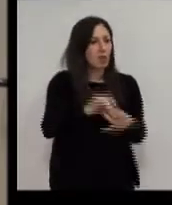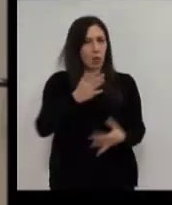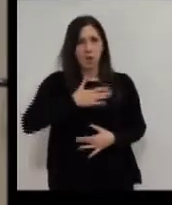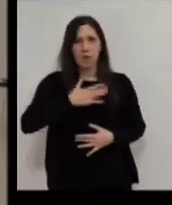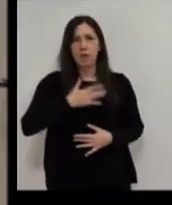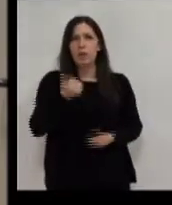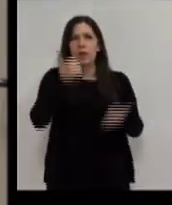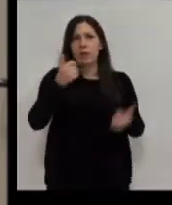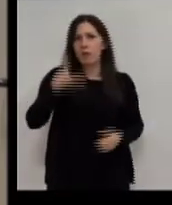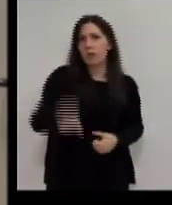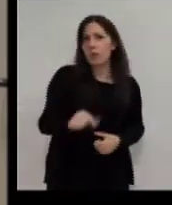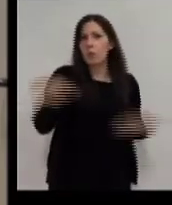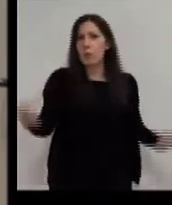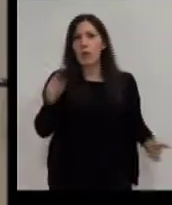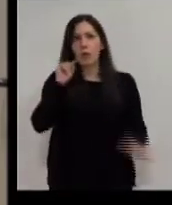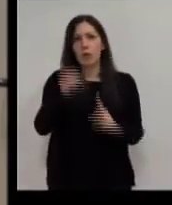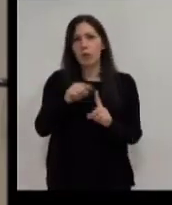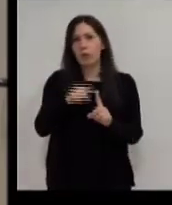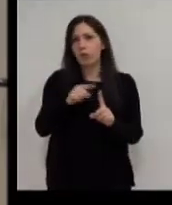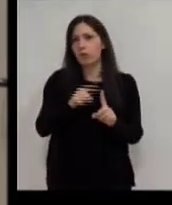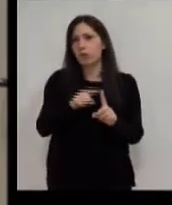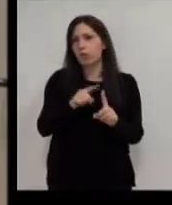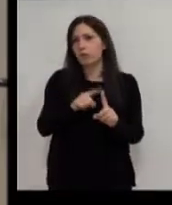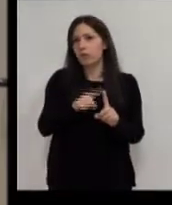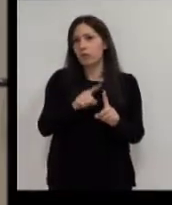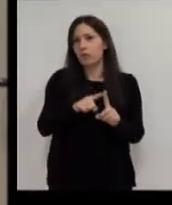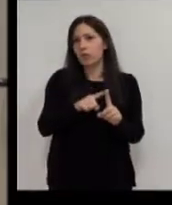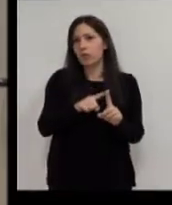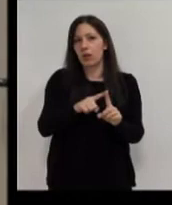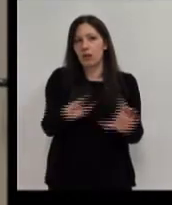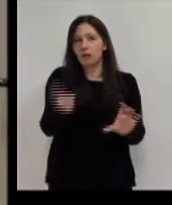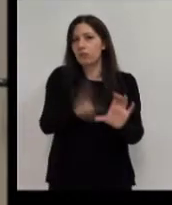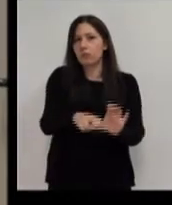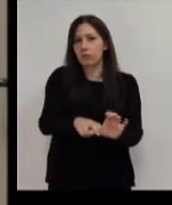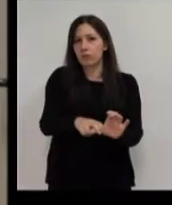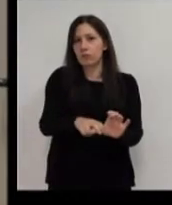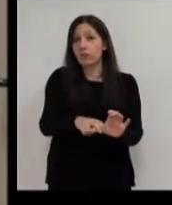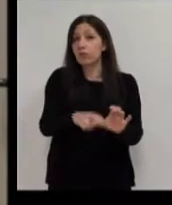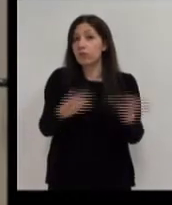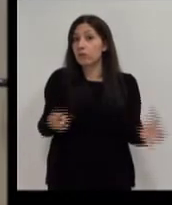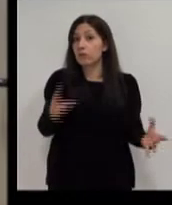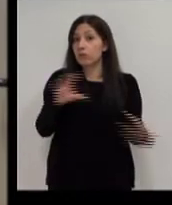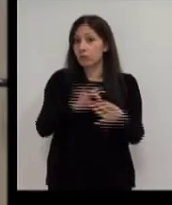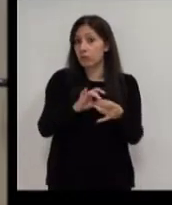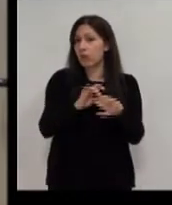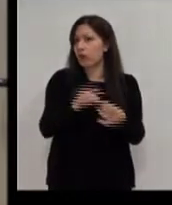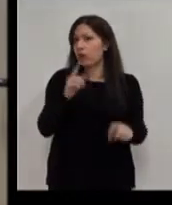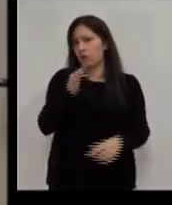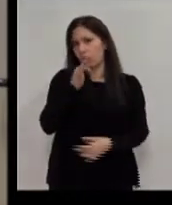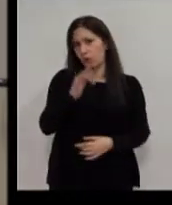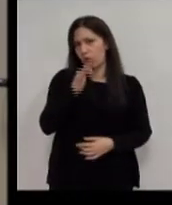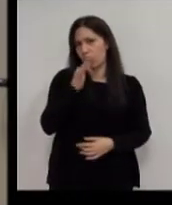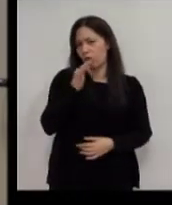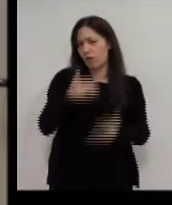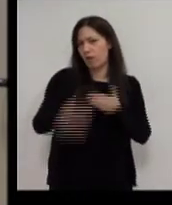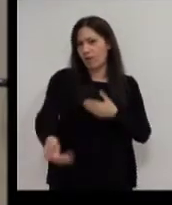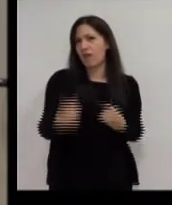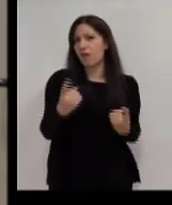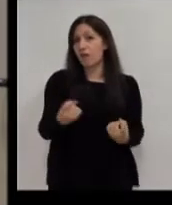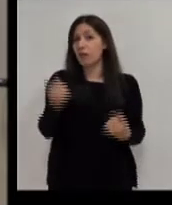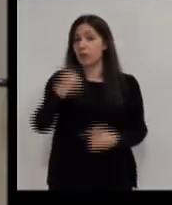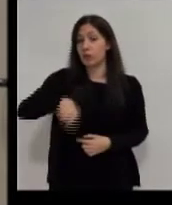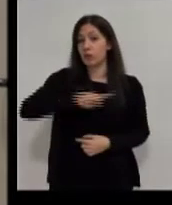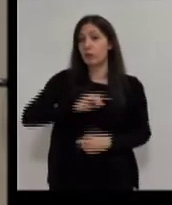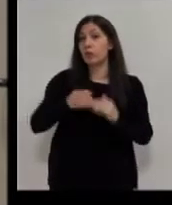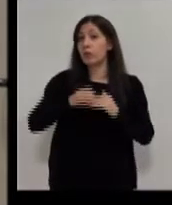tienes que utilizar, o que te conviene más o que es más económico para utilizar pues, el ámbito en el que te tienes que mover. Sobre esto hay mucho